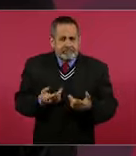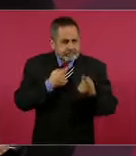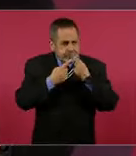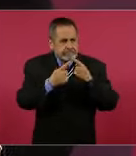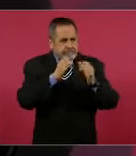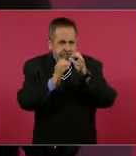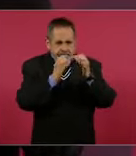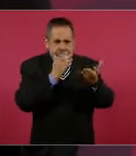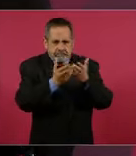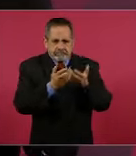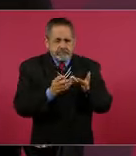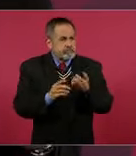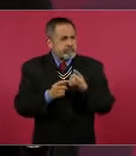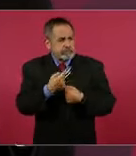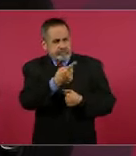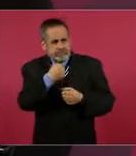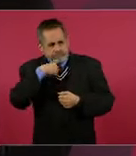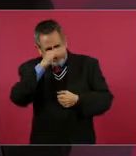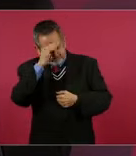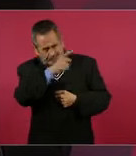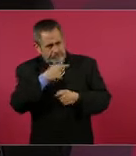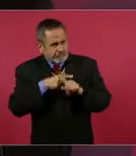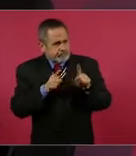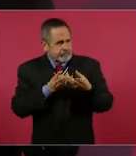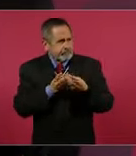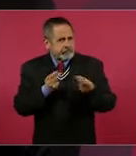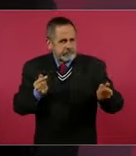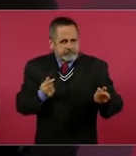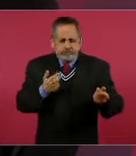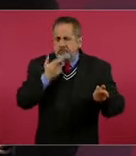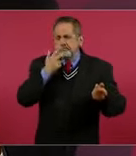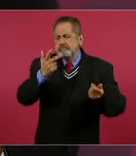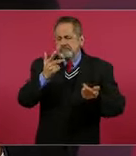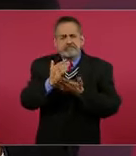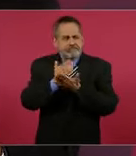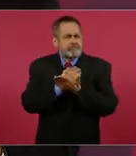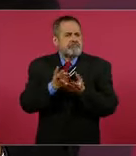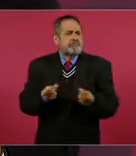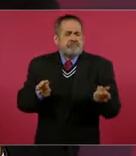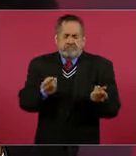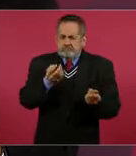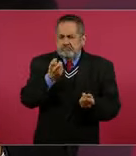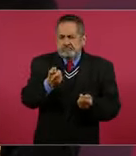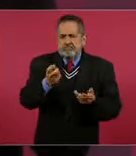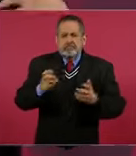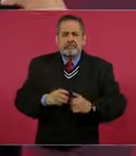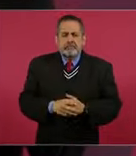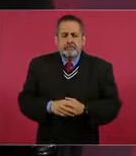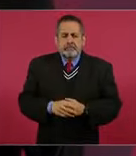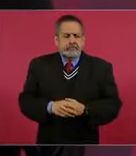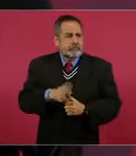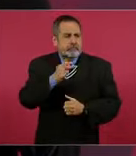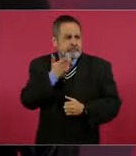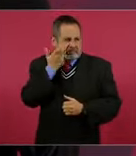dialogar, resolver nuestras diferencias de la mejor forma posible, no